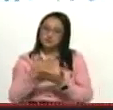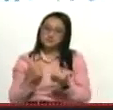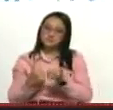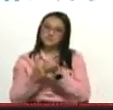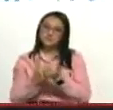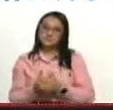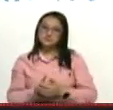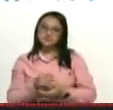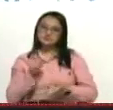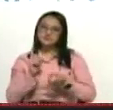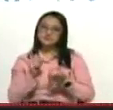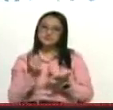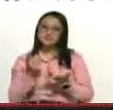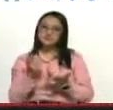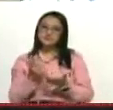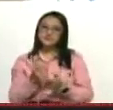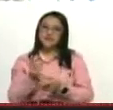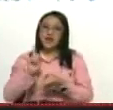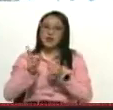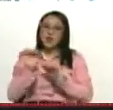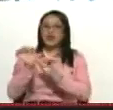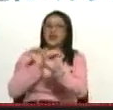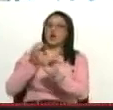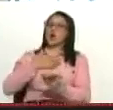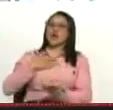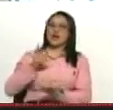aquellos que nos predisponen